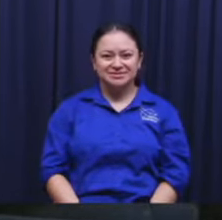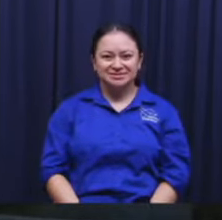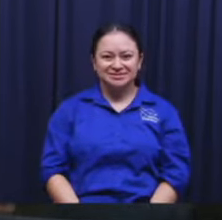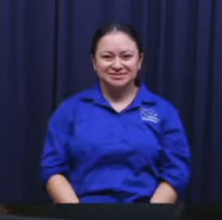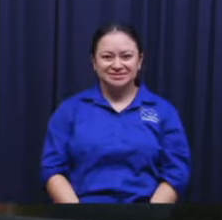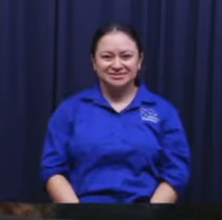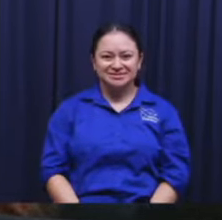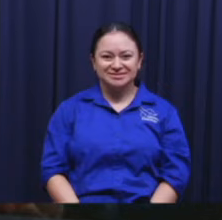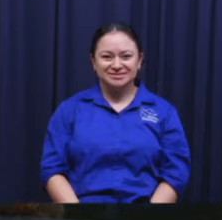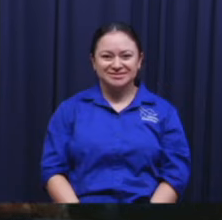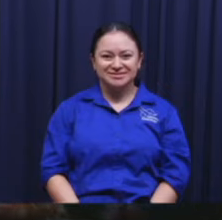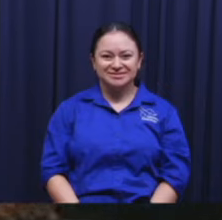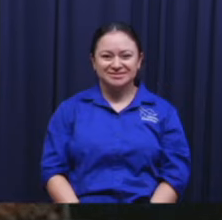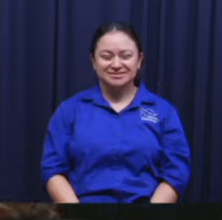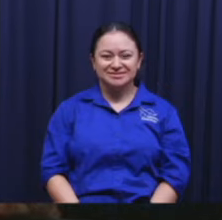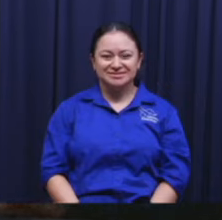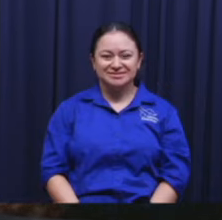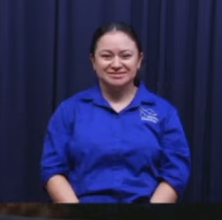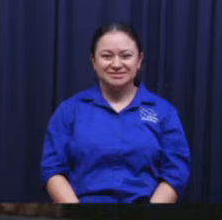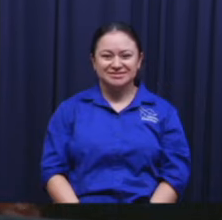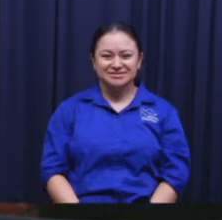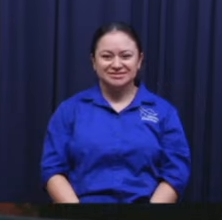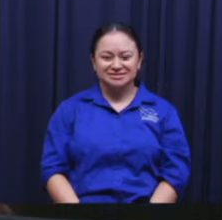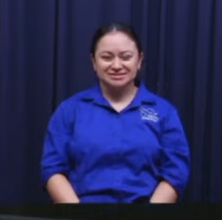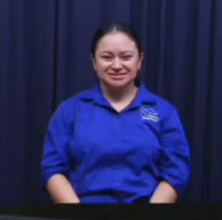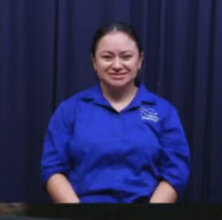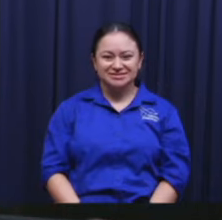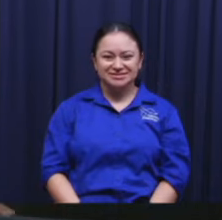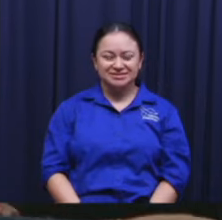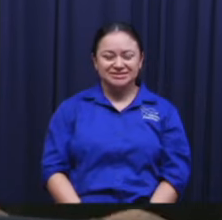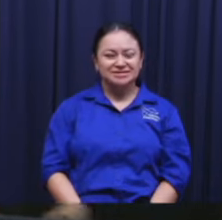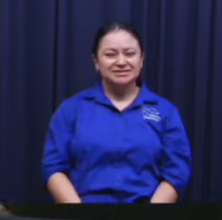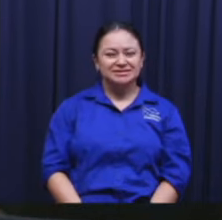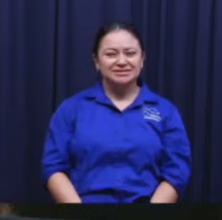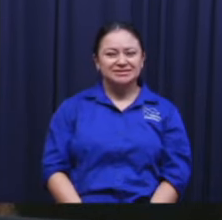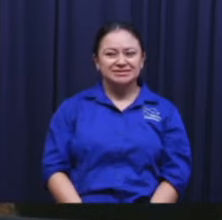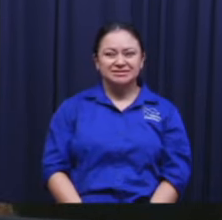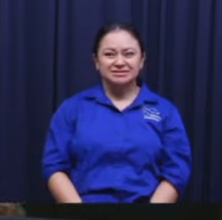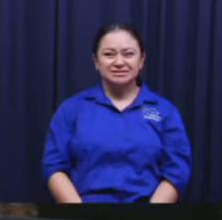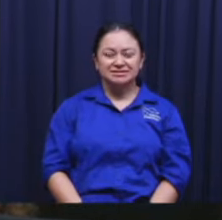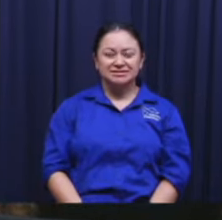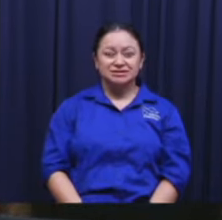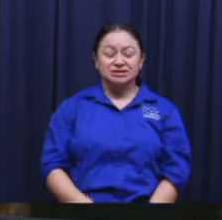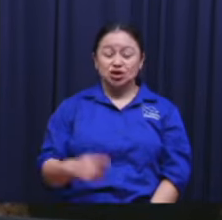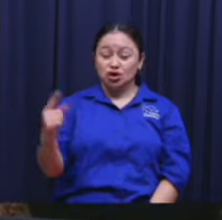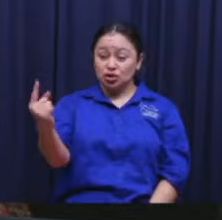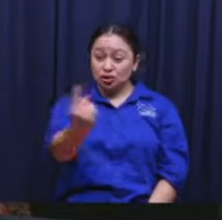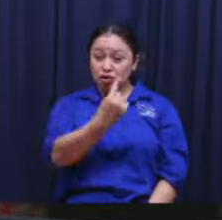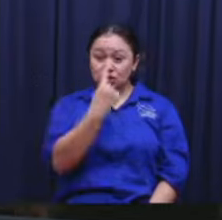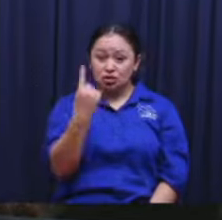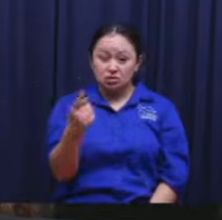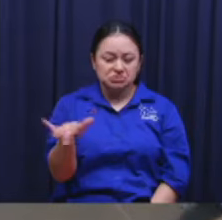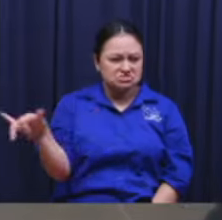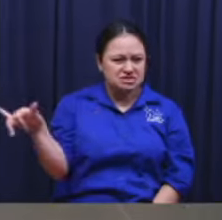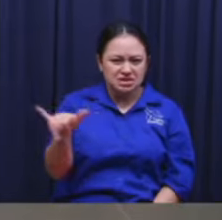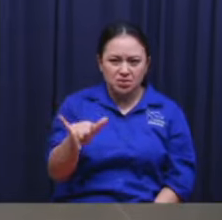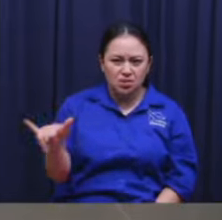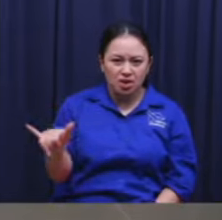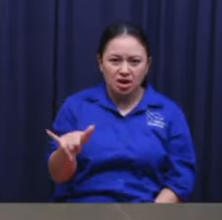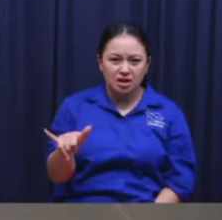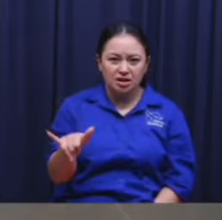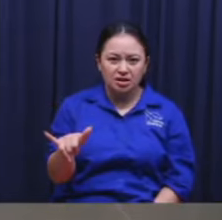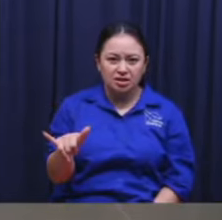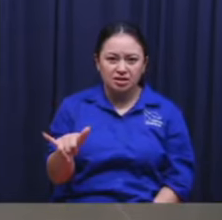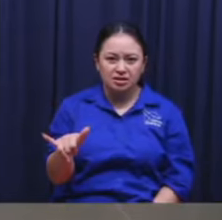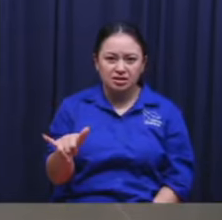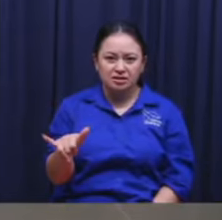pero para ministrar. No tenemos el copyright del sufrimiento. Todos parejos tenemos. A todos nos